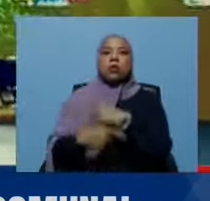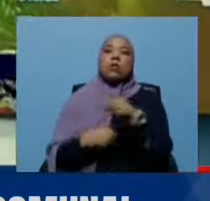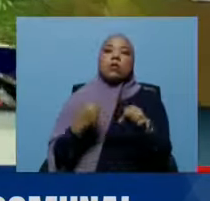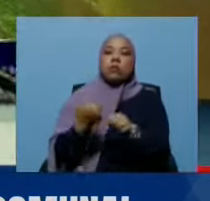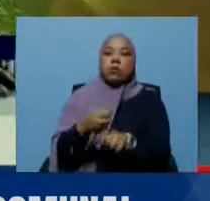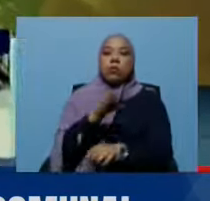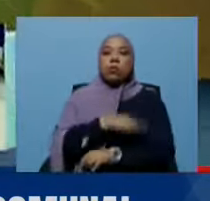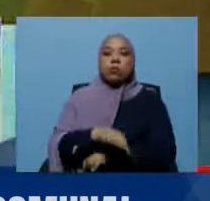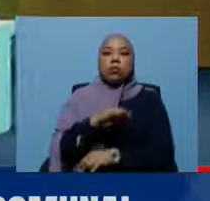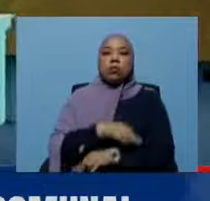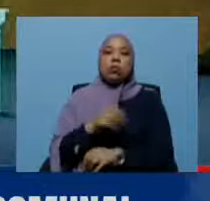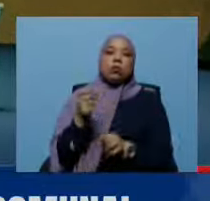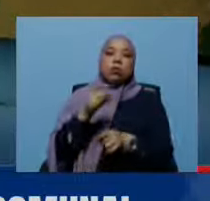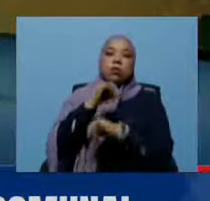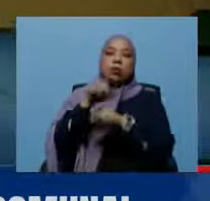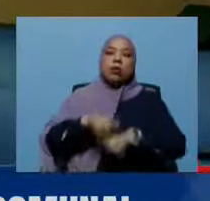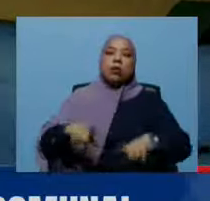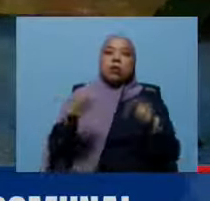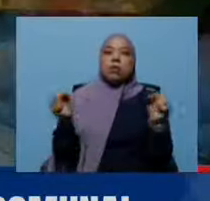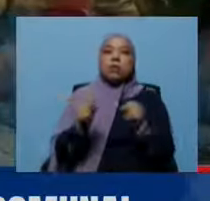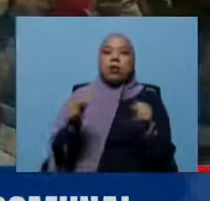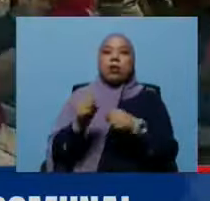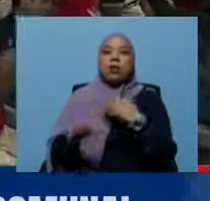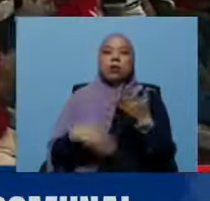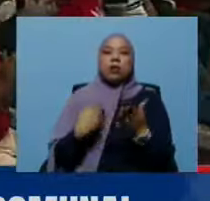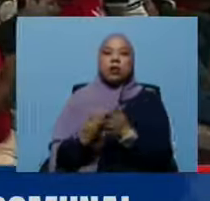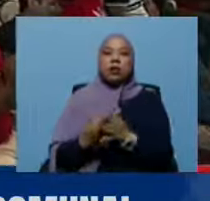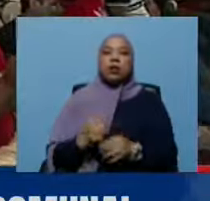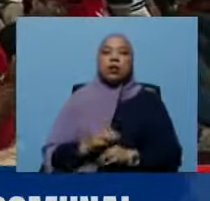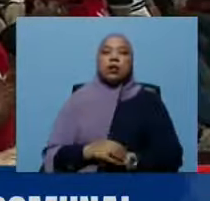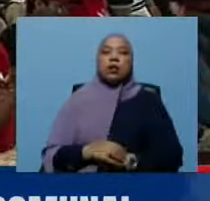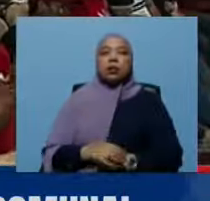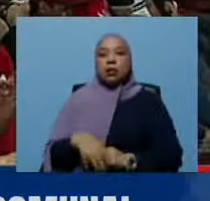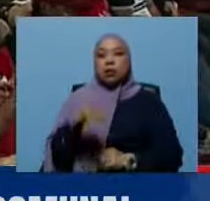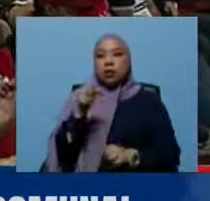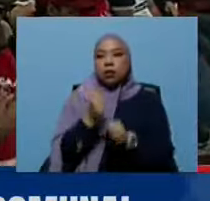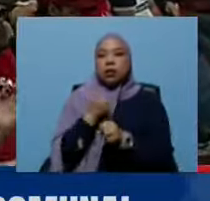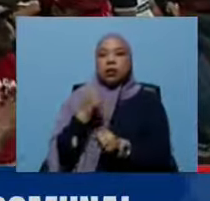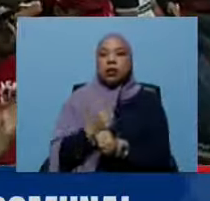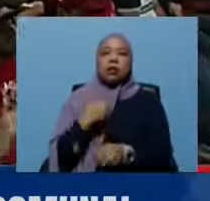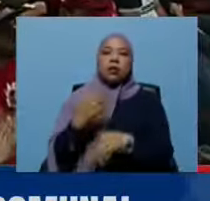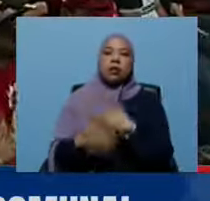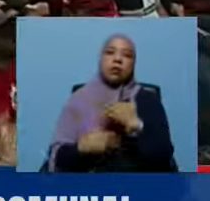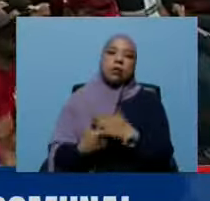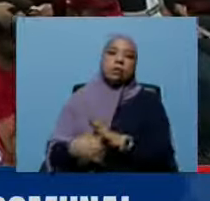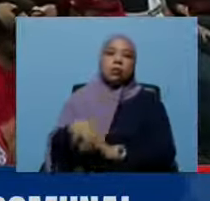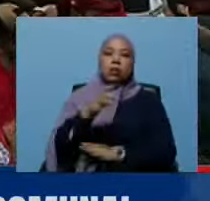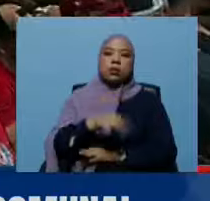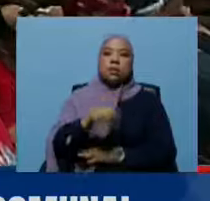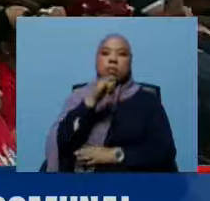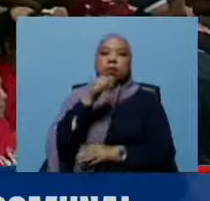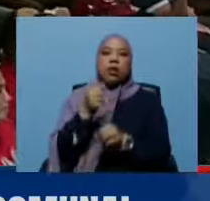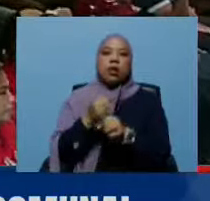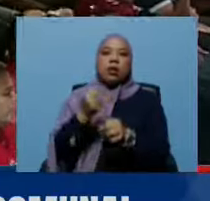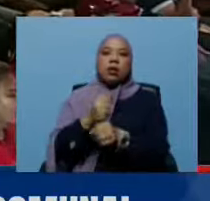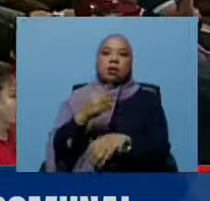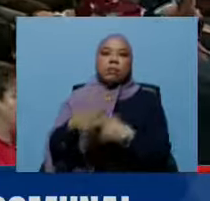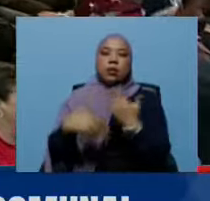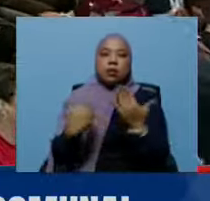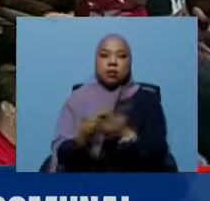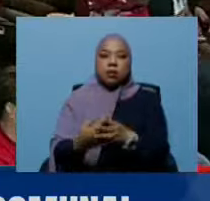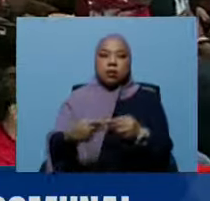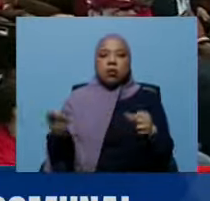que usted vaya a recorrer la zona andina, la zona campesina, y ya tendrá tiempo para ir a compartir con nosotros en los